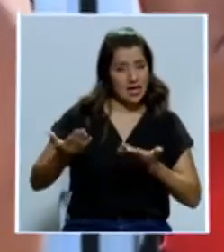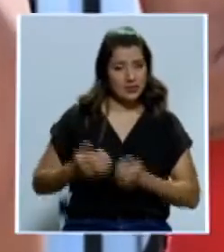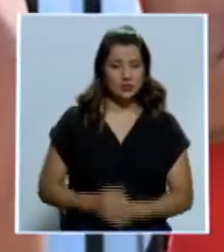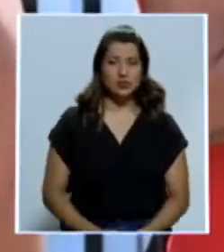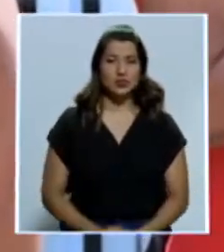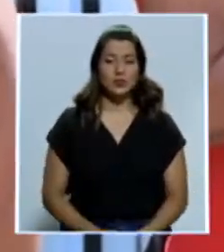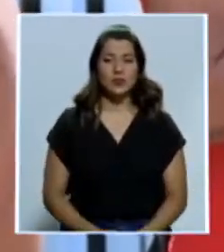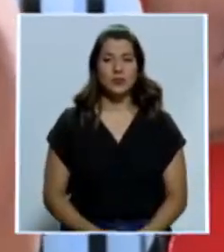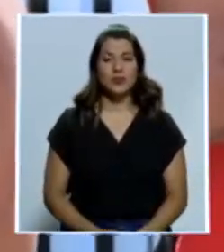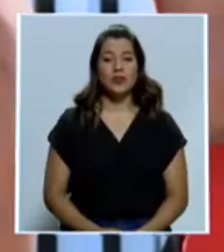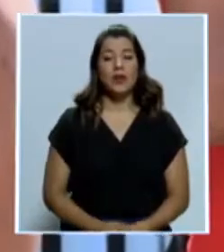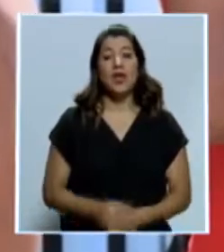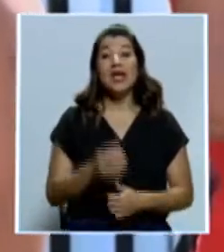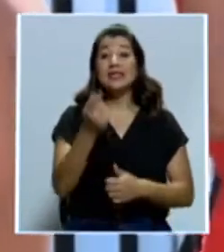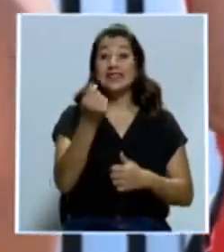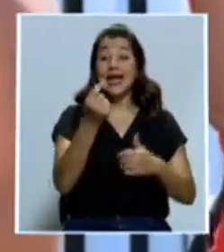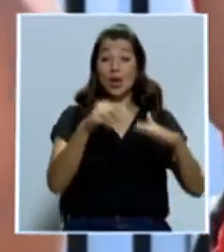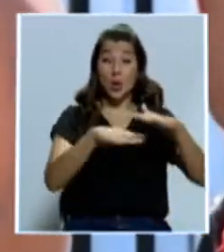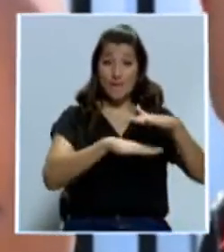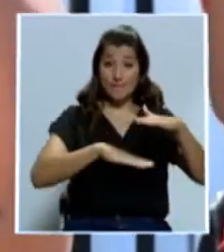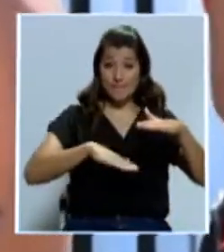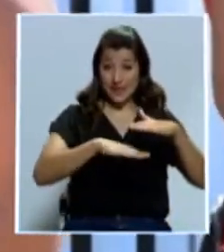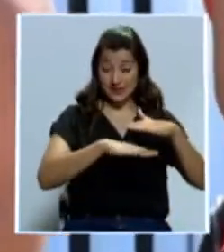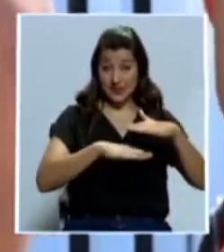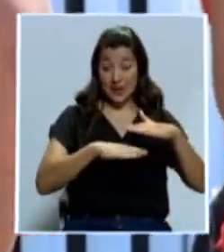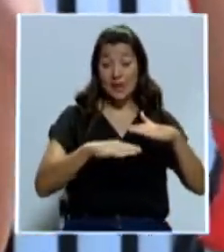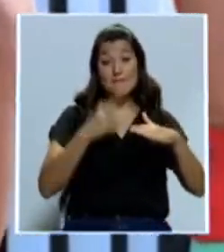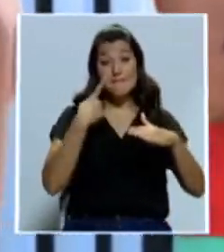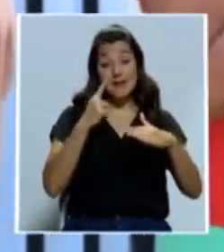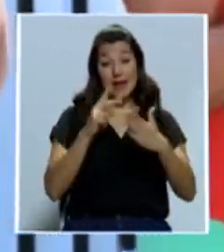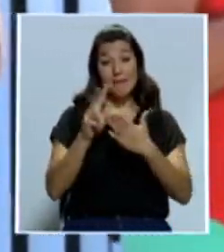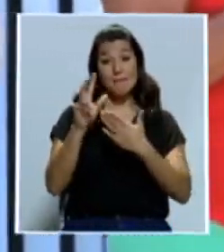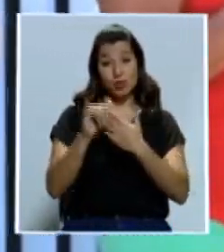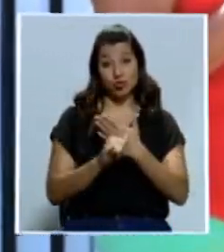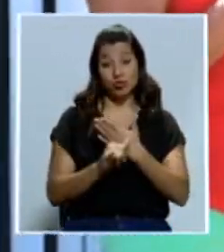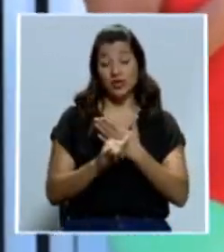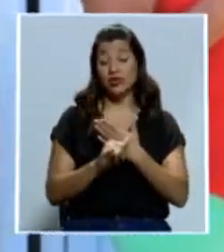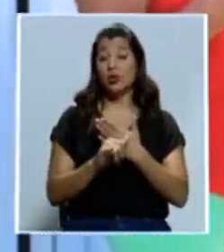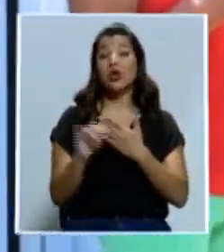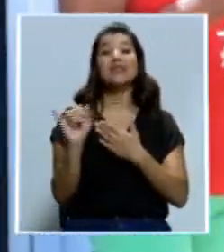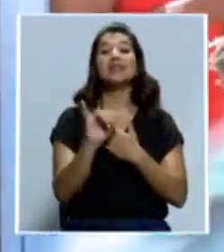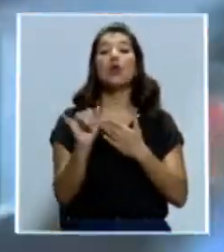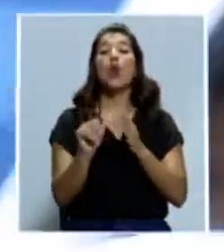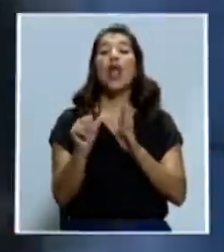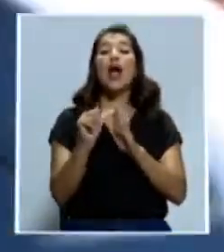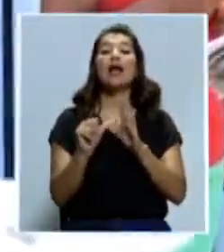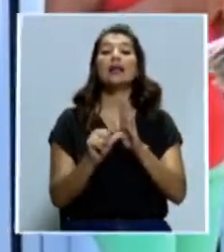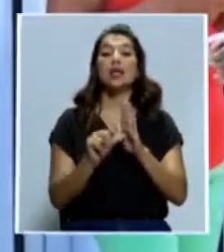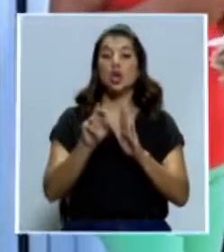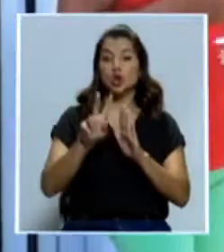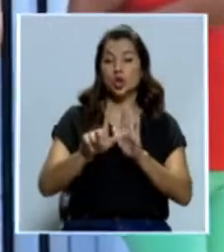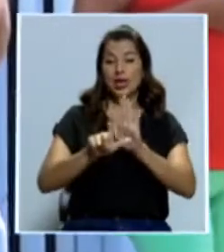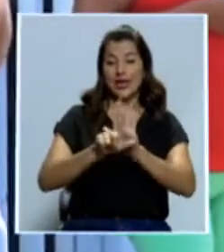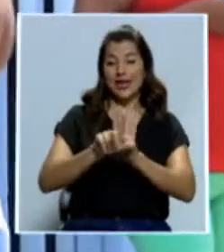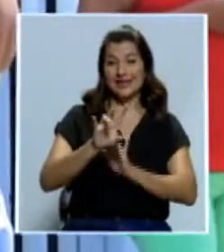El término salario base utilizado en este proyecto corresponde al contenido en el artículo 2 de la ley número